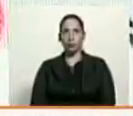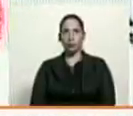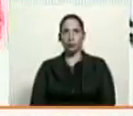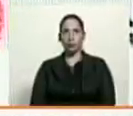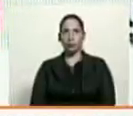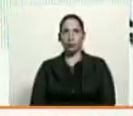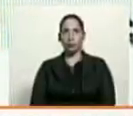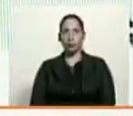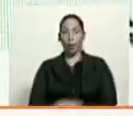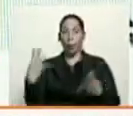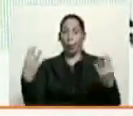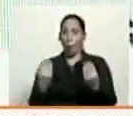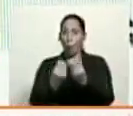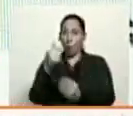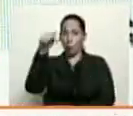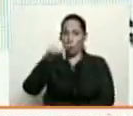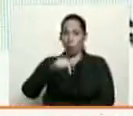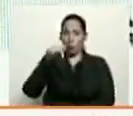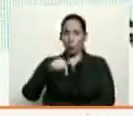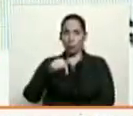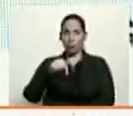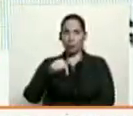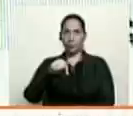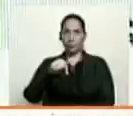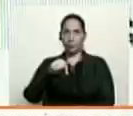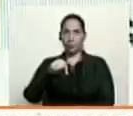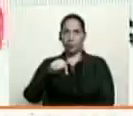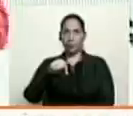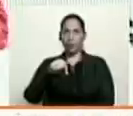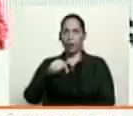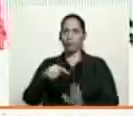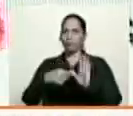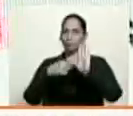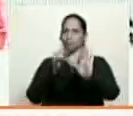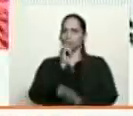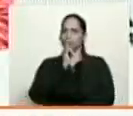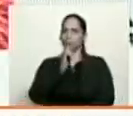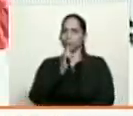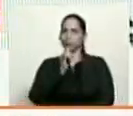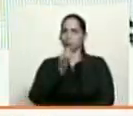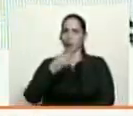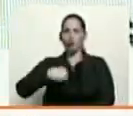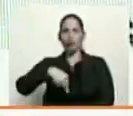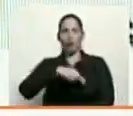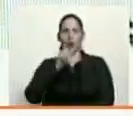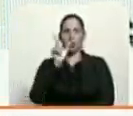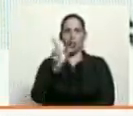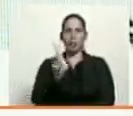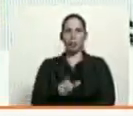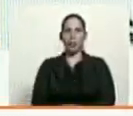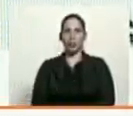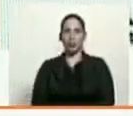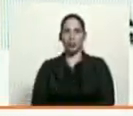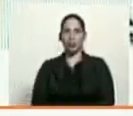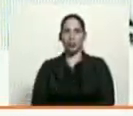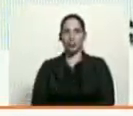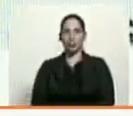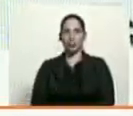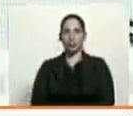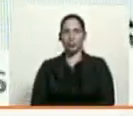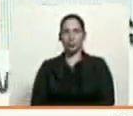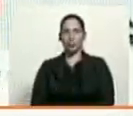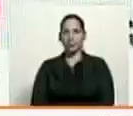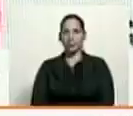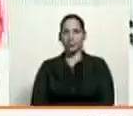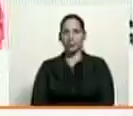Bueno, nos acompañan hoy en la acostumbrada rueda de prensa de nuestro partido, Partido Socialista Unido de